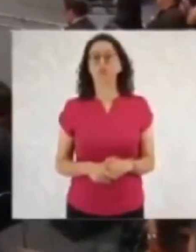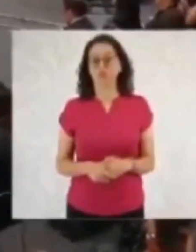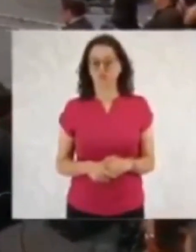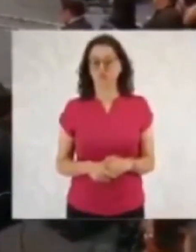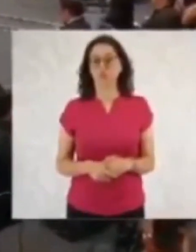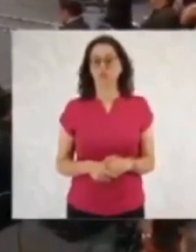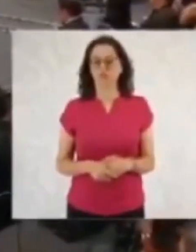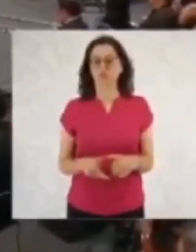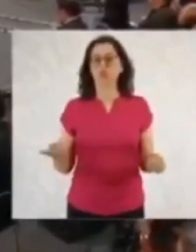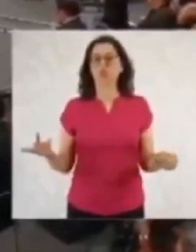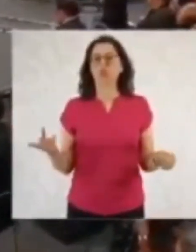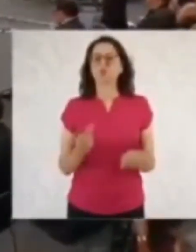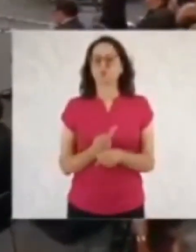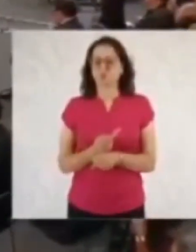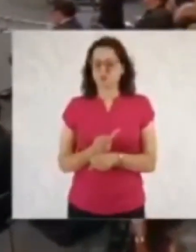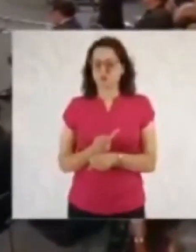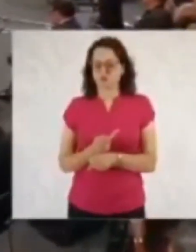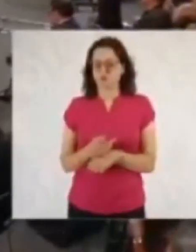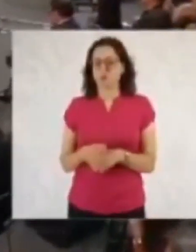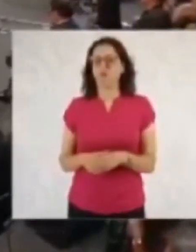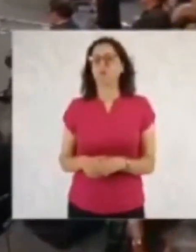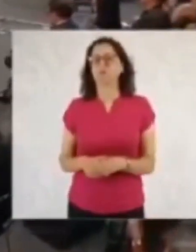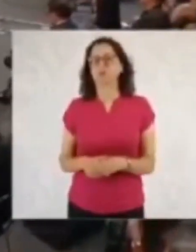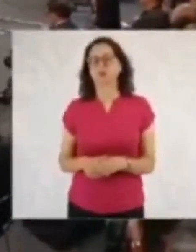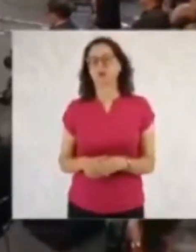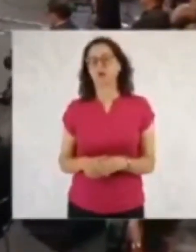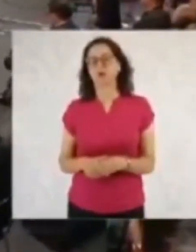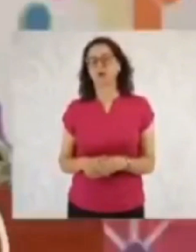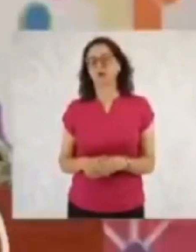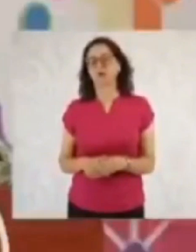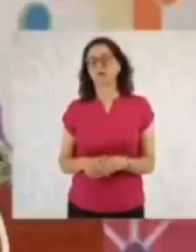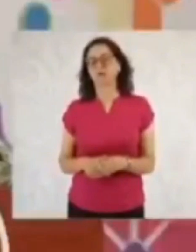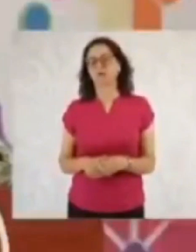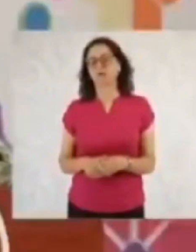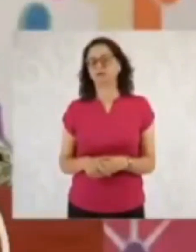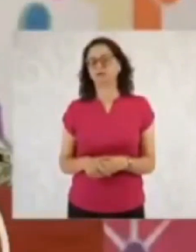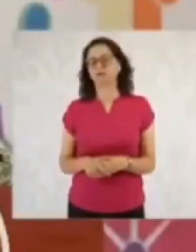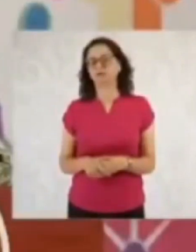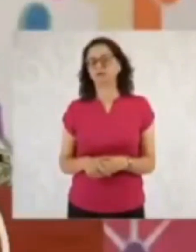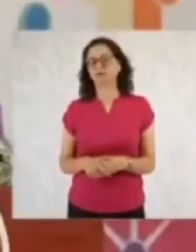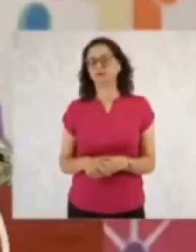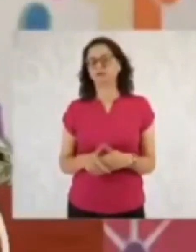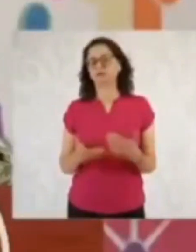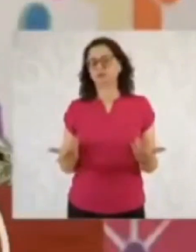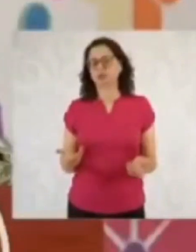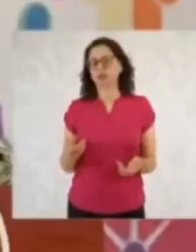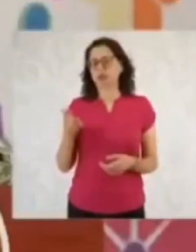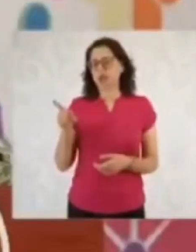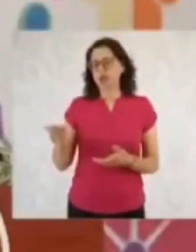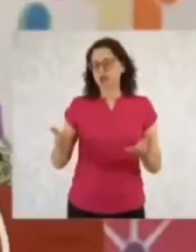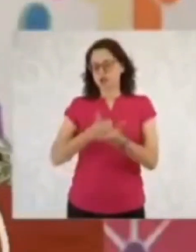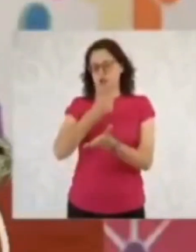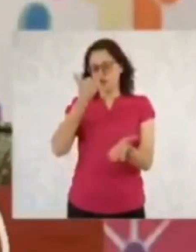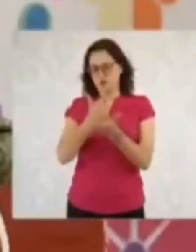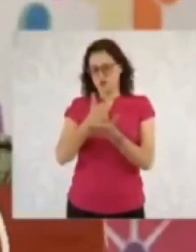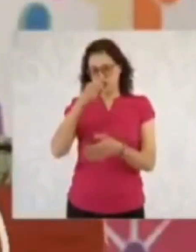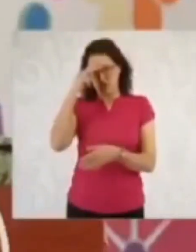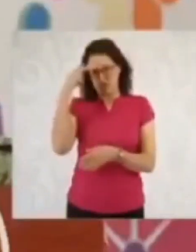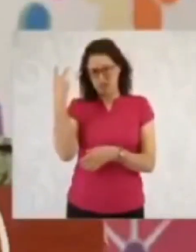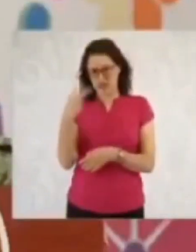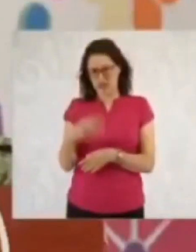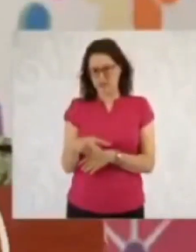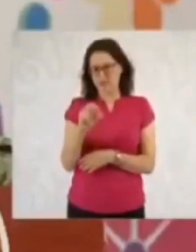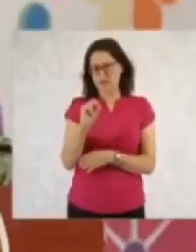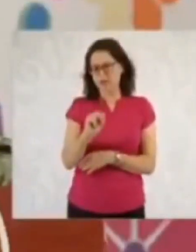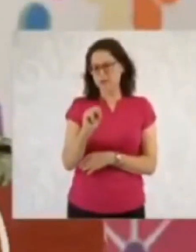Sí, lo que sucedió en ese entonces es que se coordinan, también tiene el Gabinete de Seguridad del Gobierno de la Ciudad de México, ahí participa personal